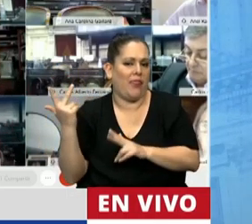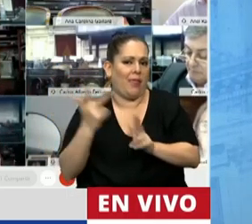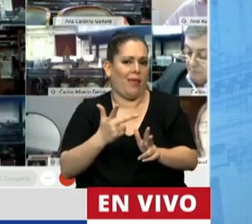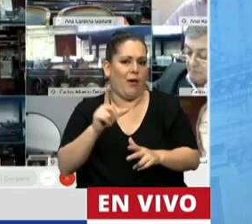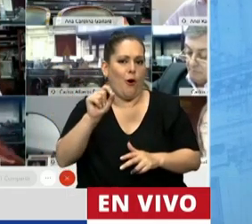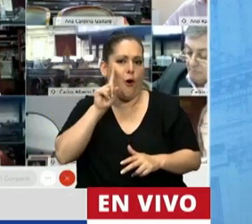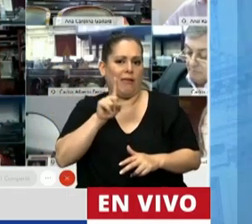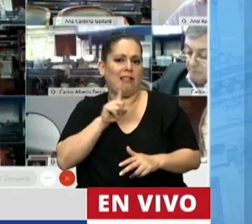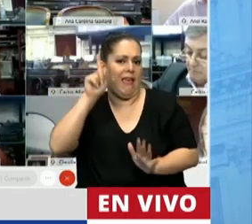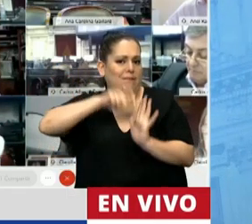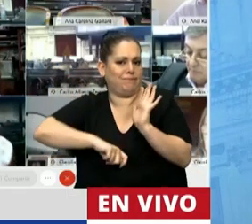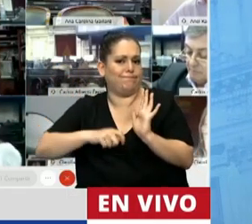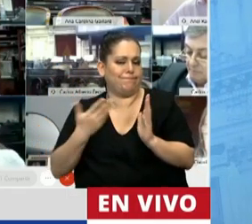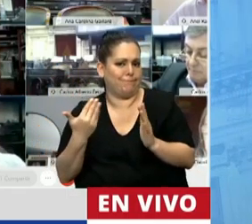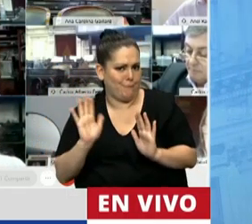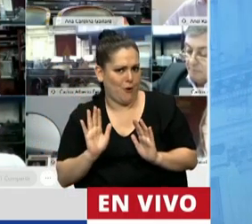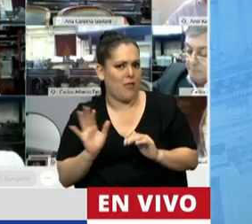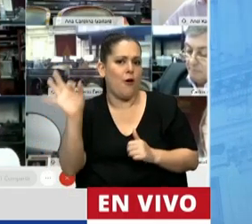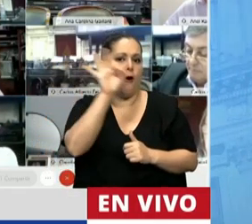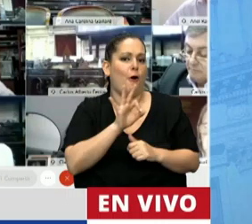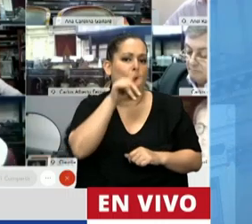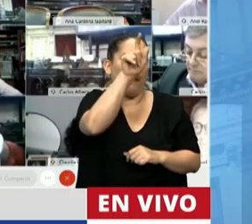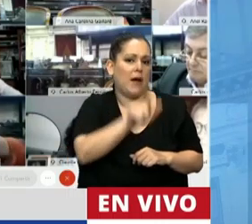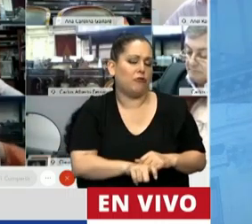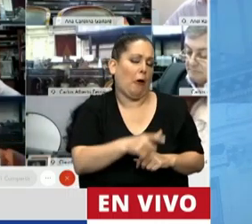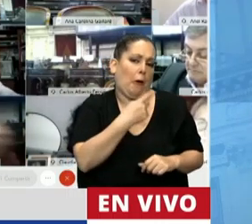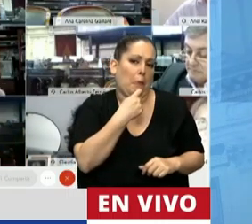así como también esa persona que está en búsqueda